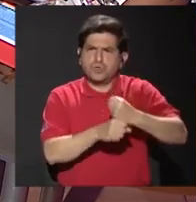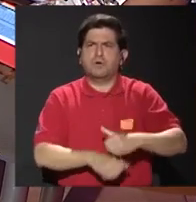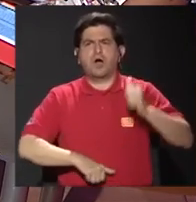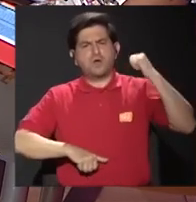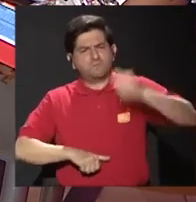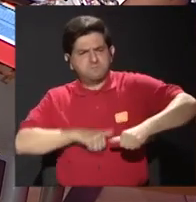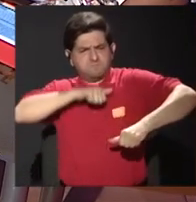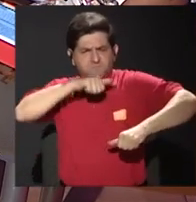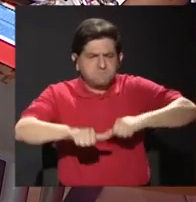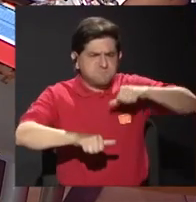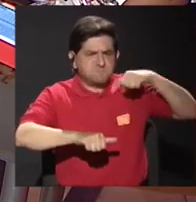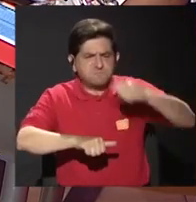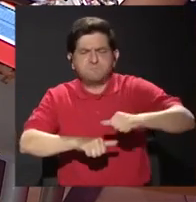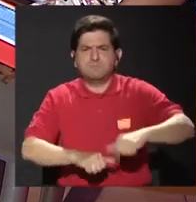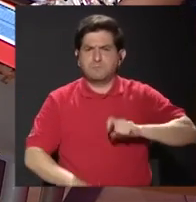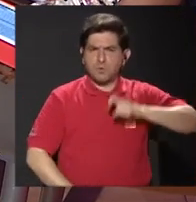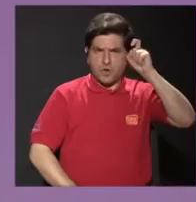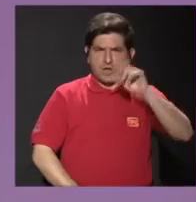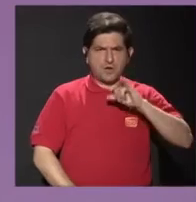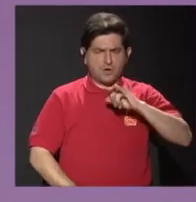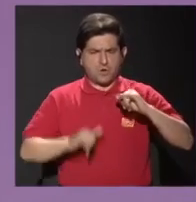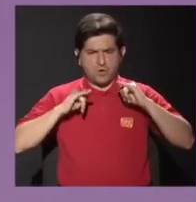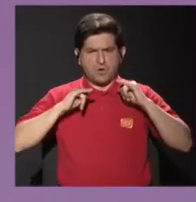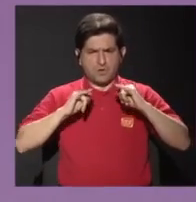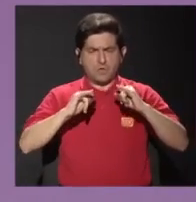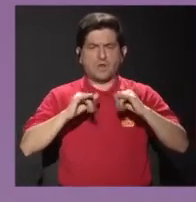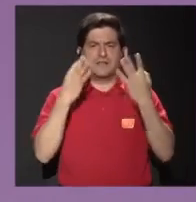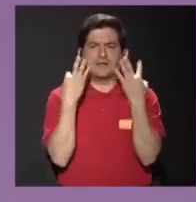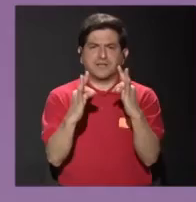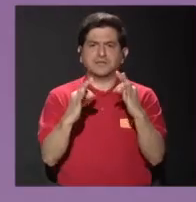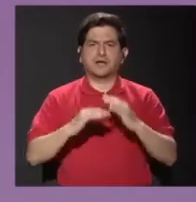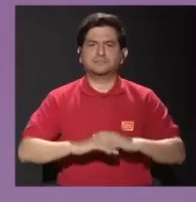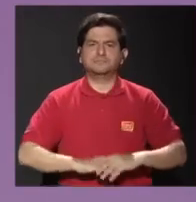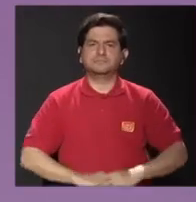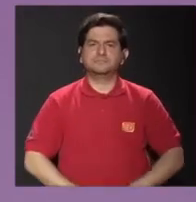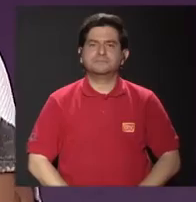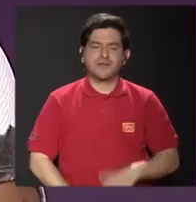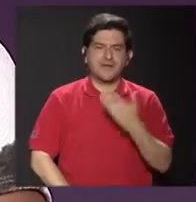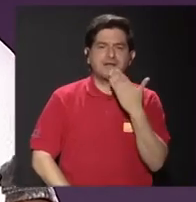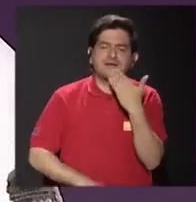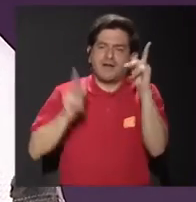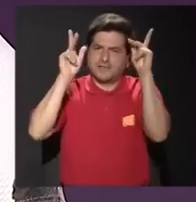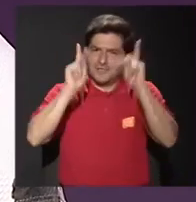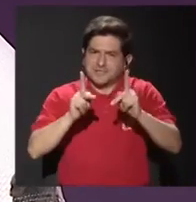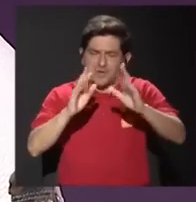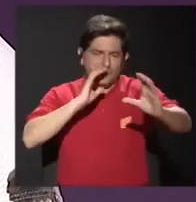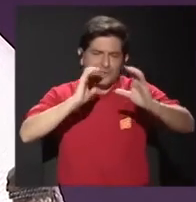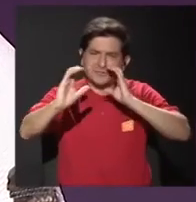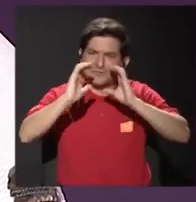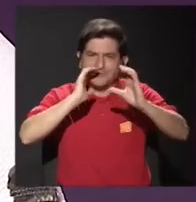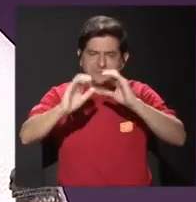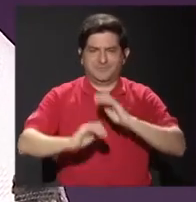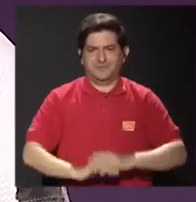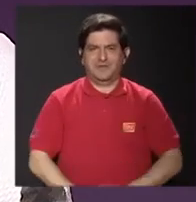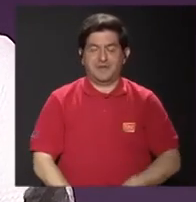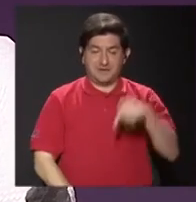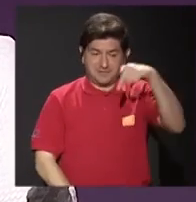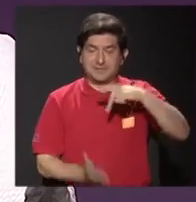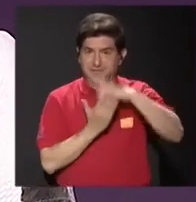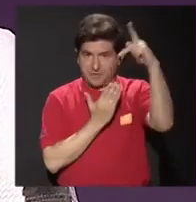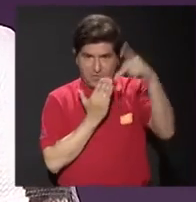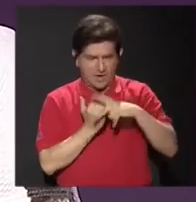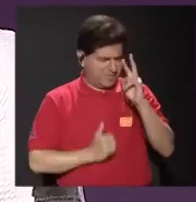empeño por el género y ha buscado la equidad que bien gracias a las personas que se comunican con